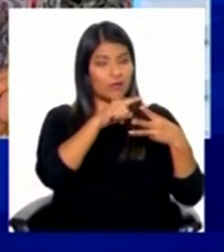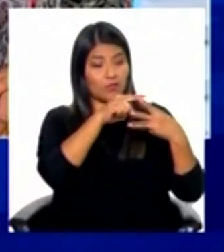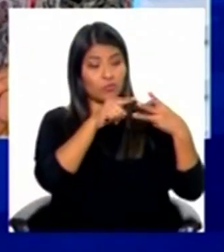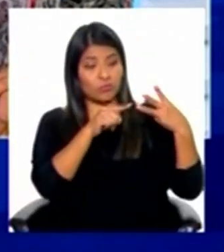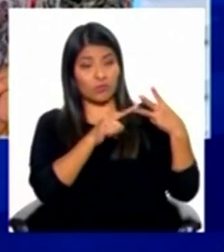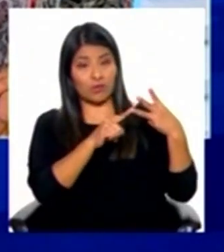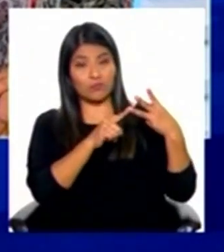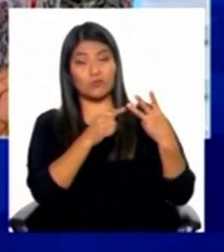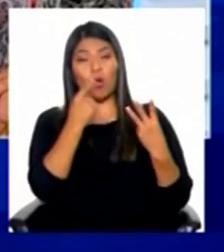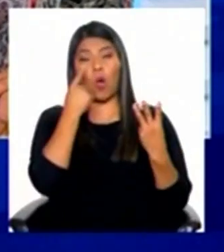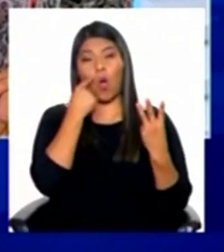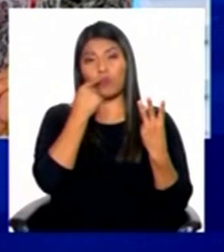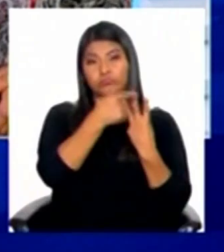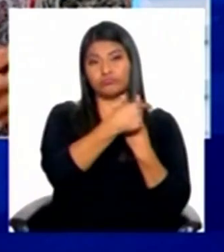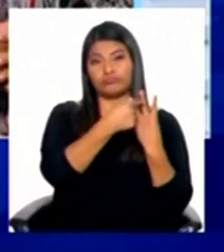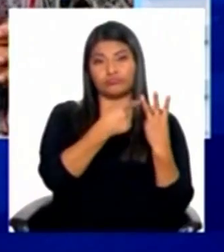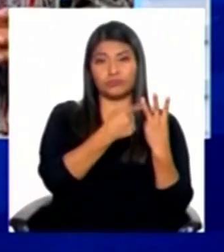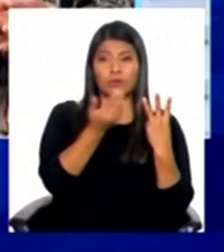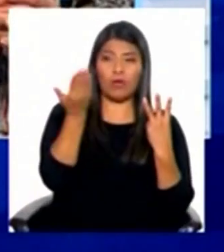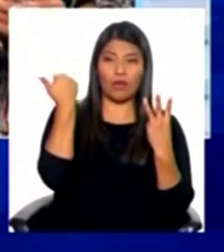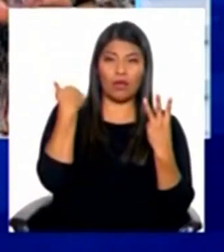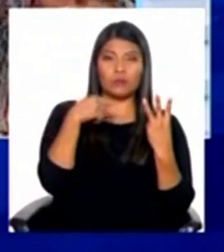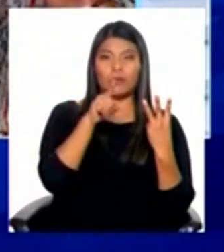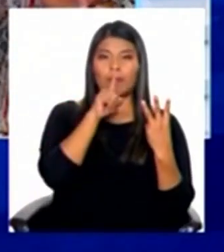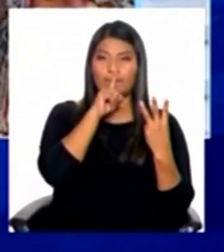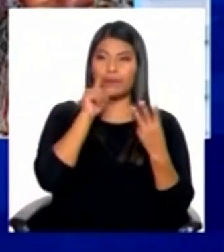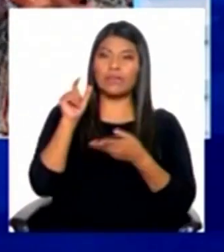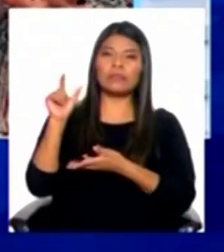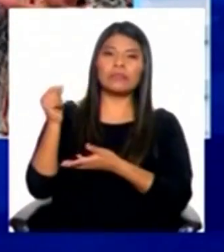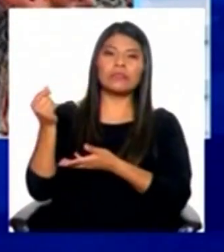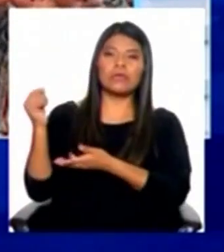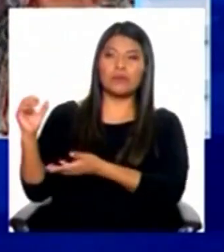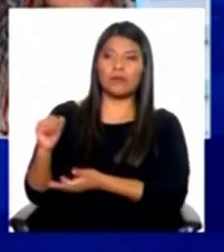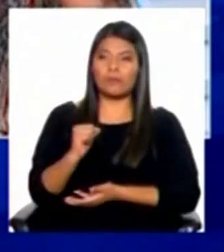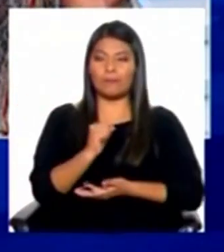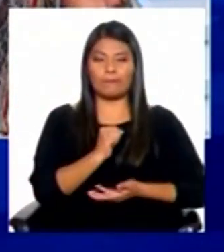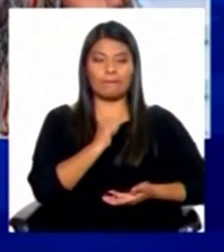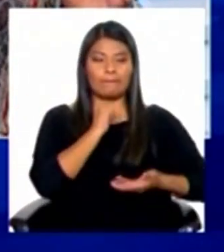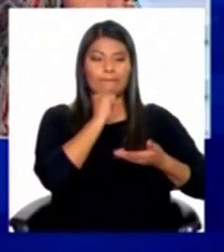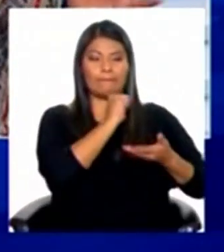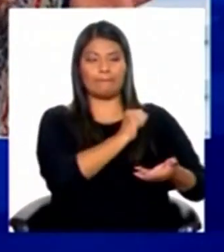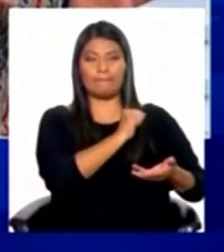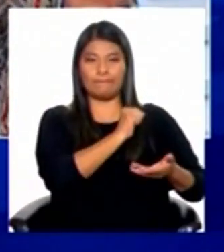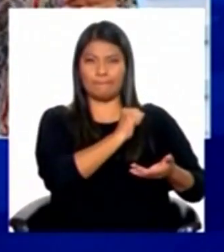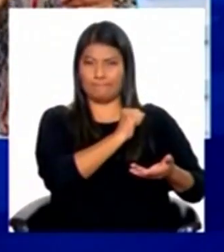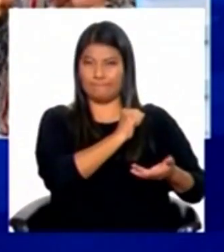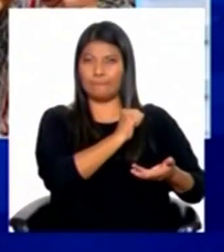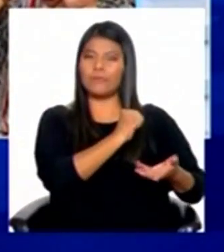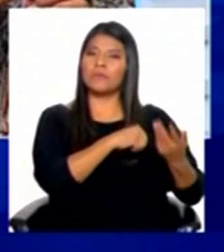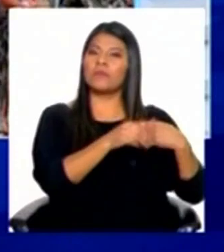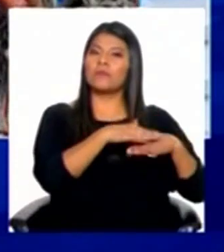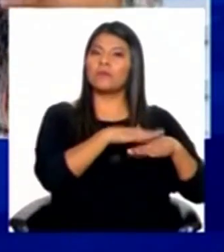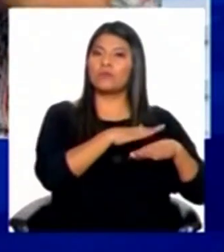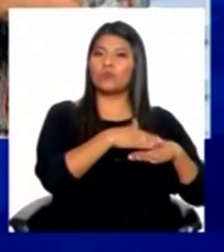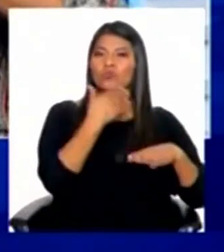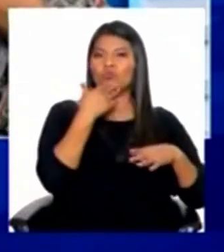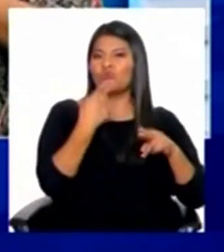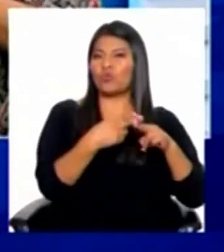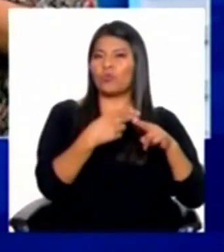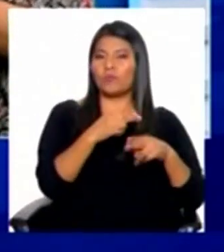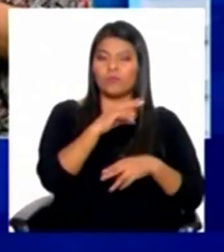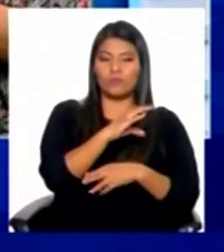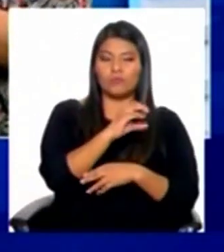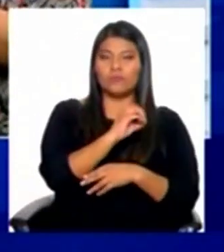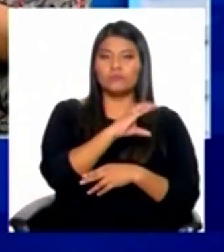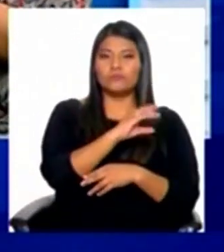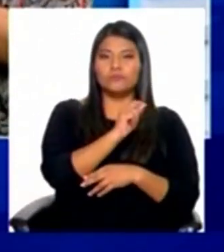qué habría una situación de lavado de activos en un caso distinto al que conocemos y se denomina cócteles y más bien por